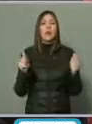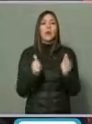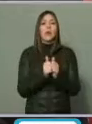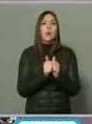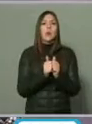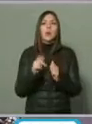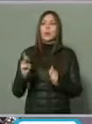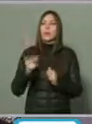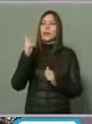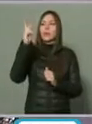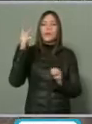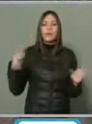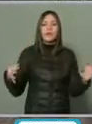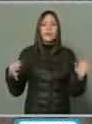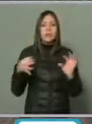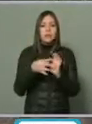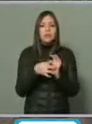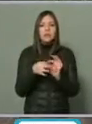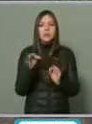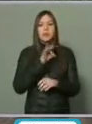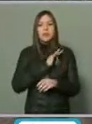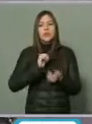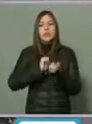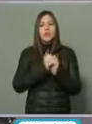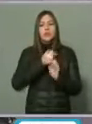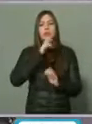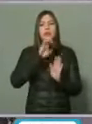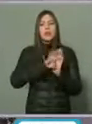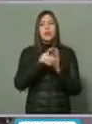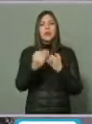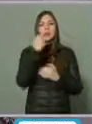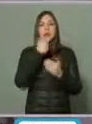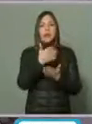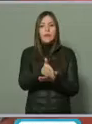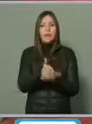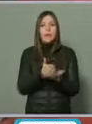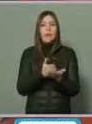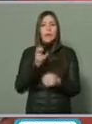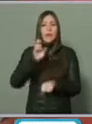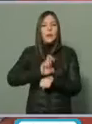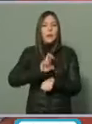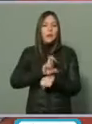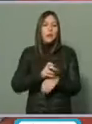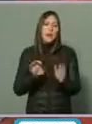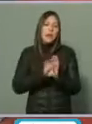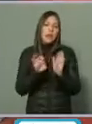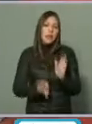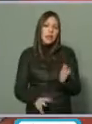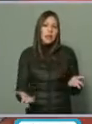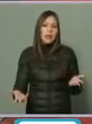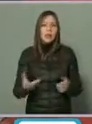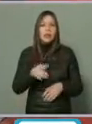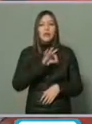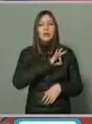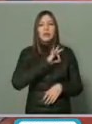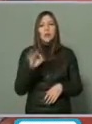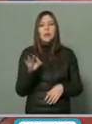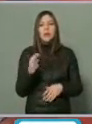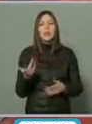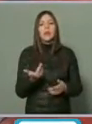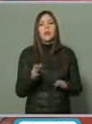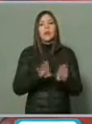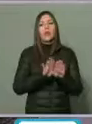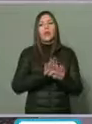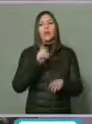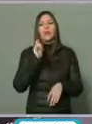una vegetal, podemos mejorarla. Por ejemplo, nos comemos un taco de huevo, ¿no? Por bien, ejemplo, y esto excelente. puede